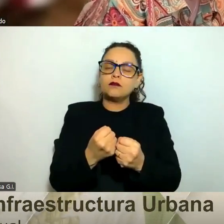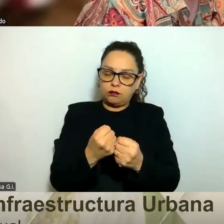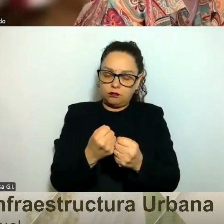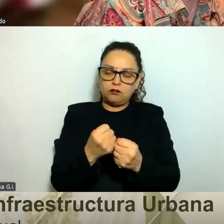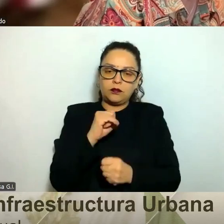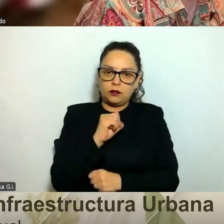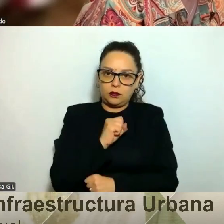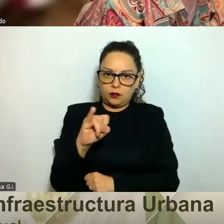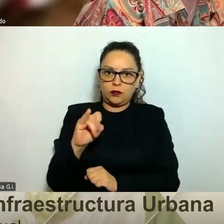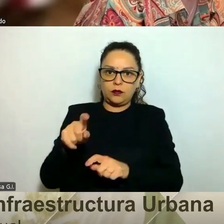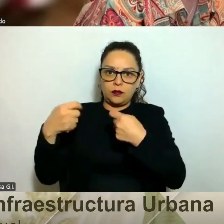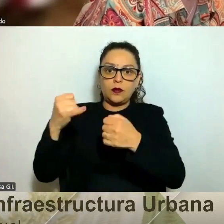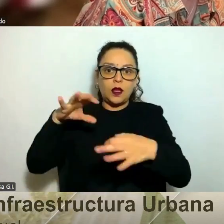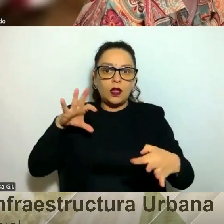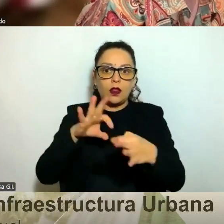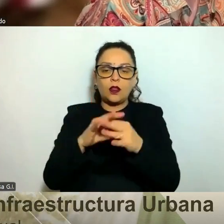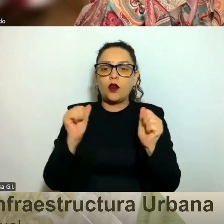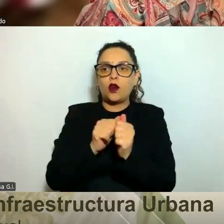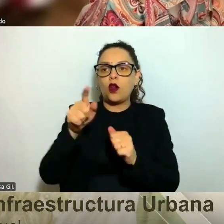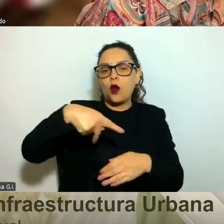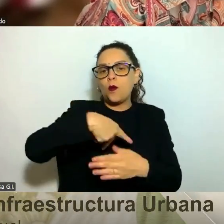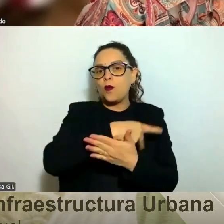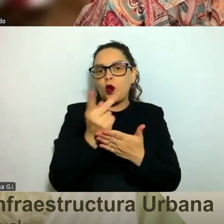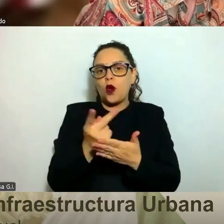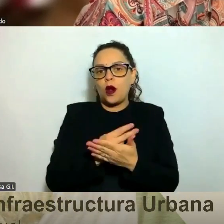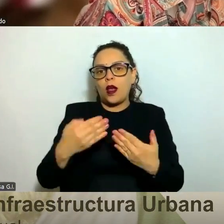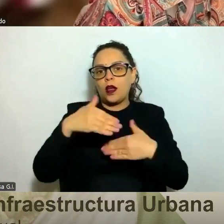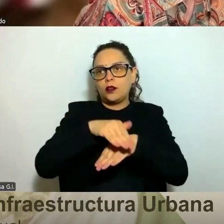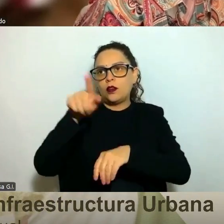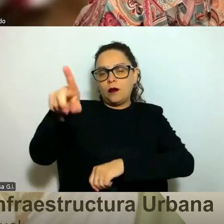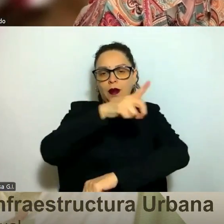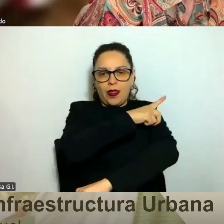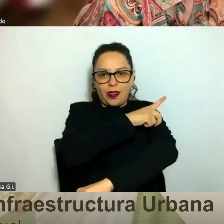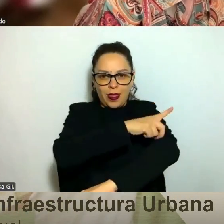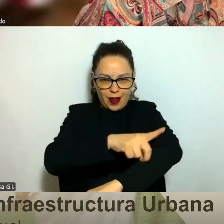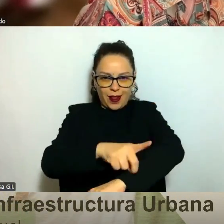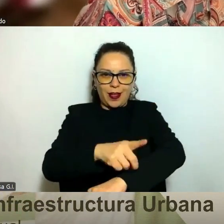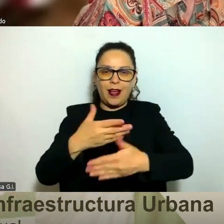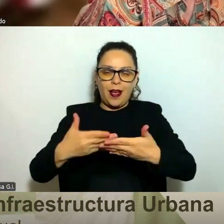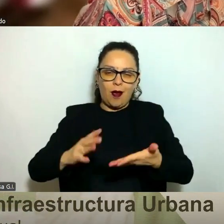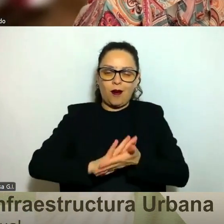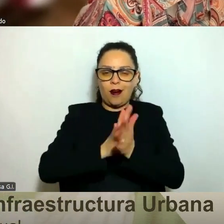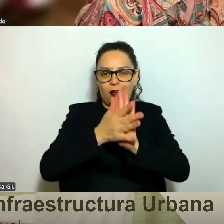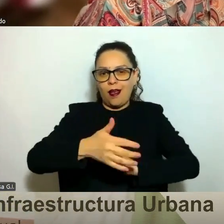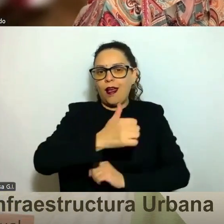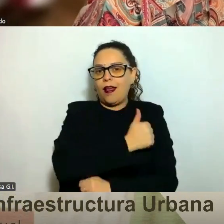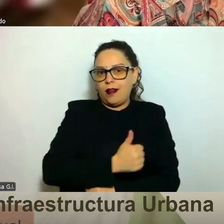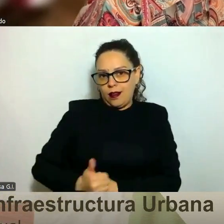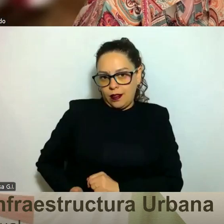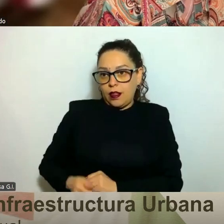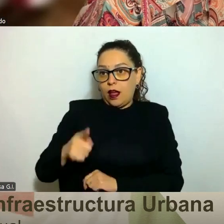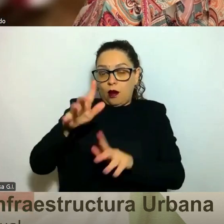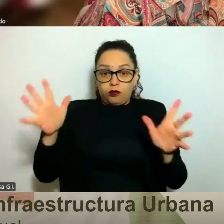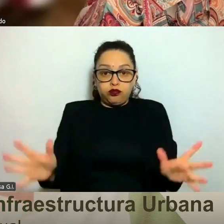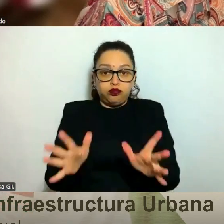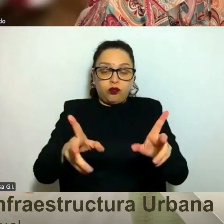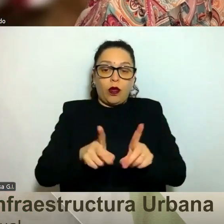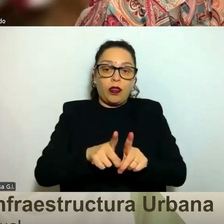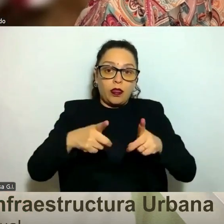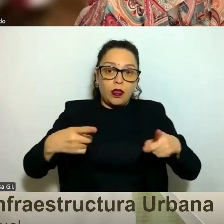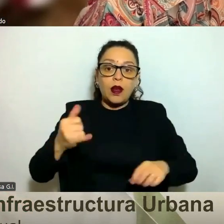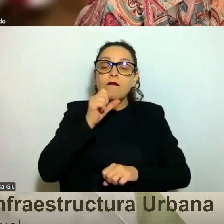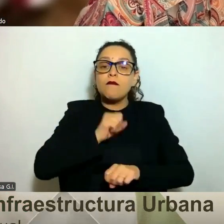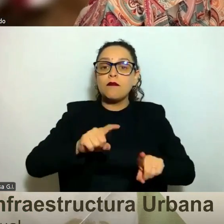programa delegacional, tanto de desarrollo de la alcaldía como, por supuesto, de la